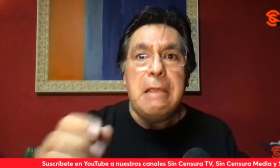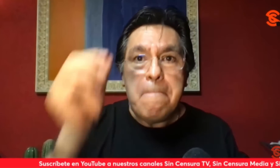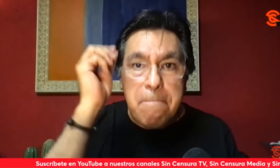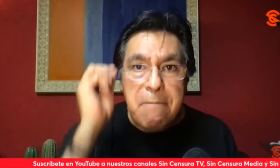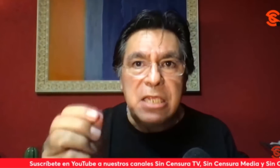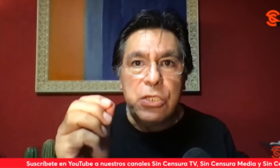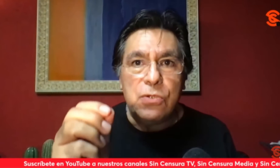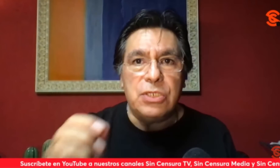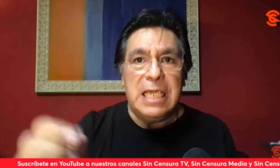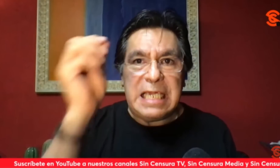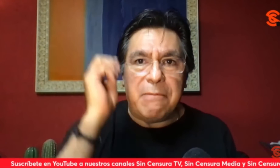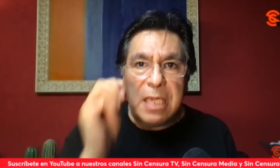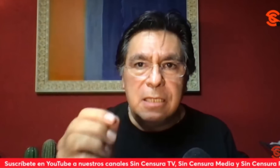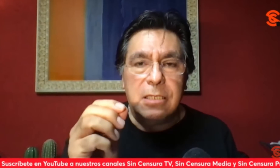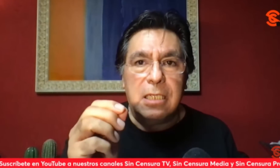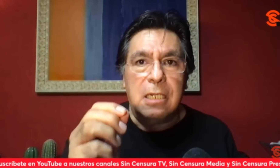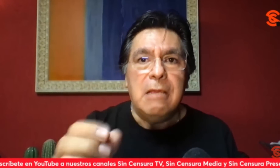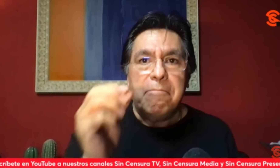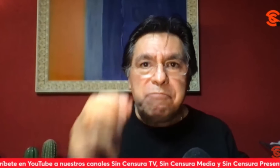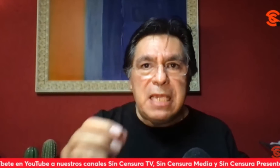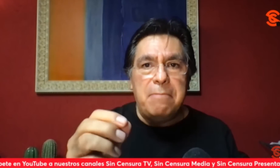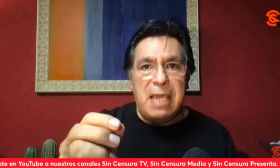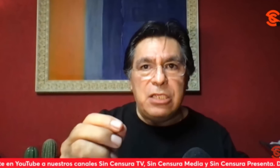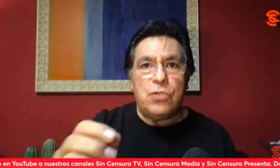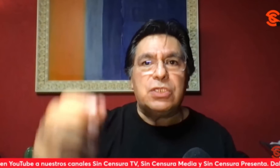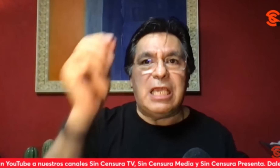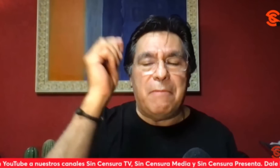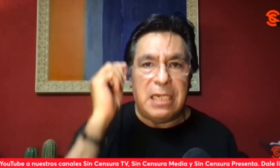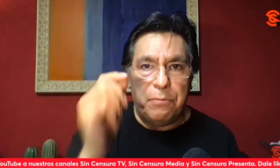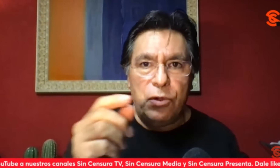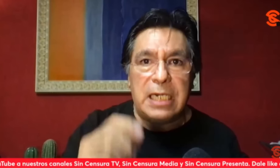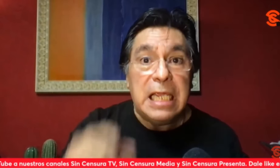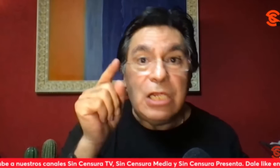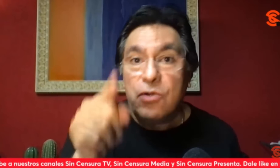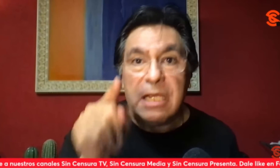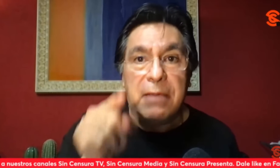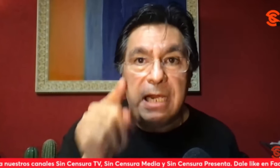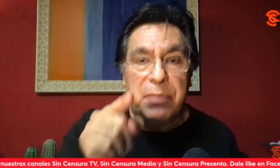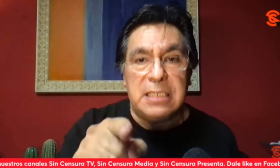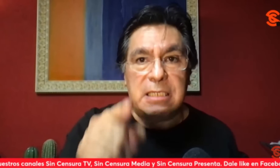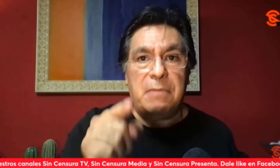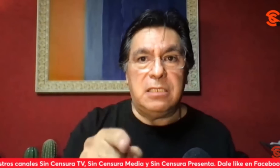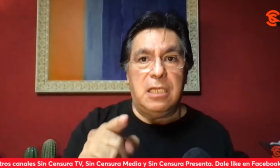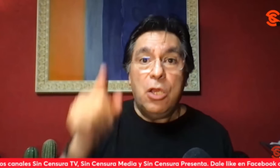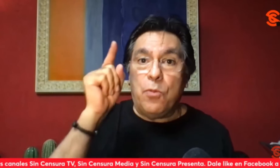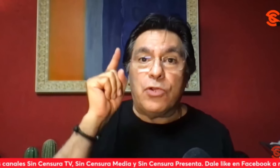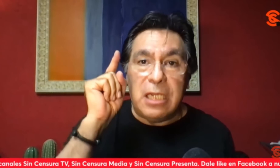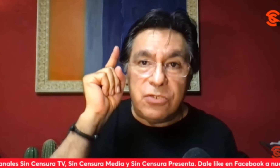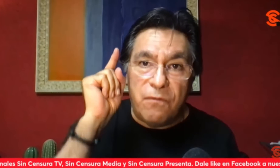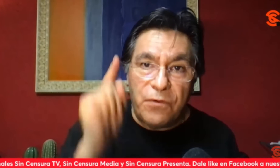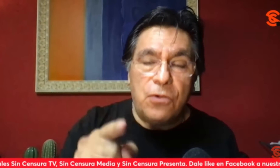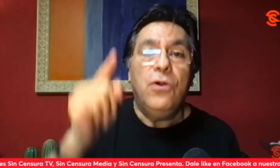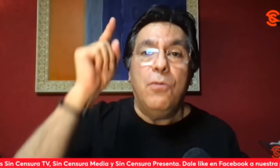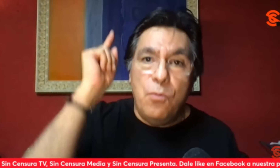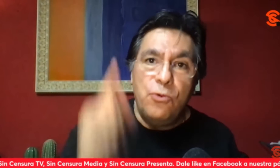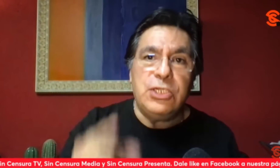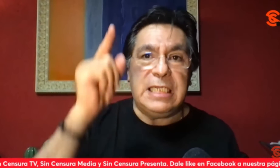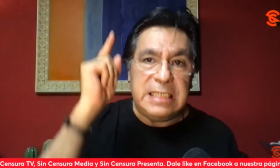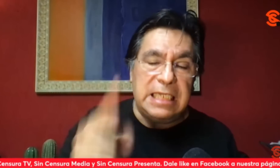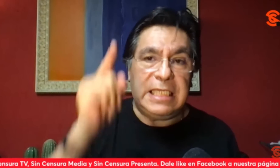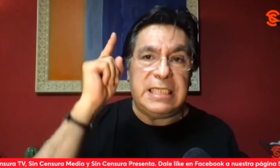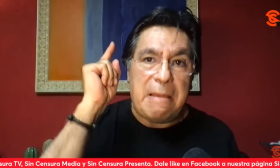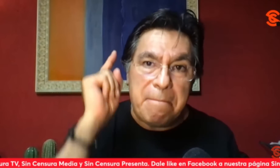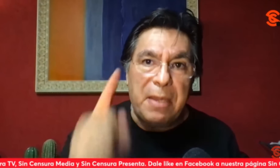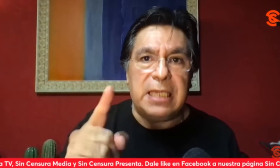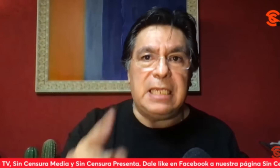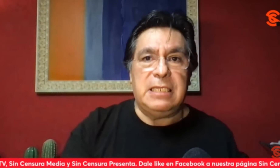son: medios que mienten, medios que manipulan, y lo sabe él precisamente porque él sufrió